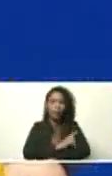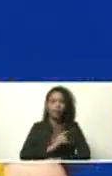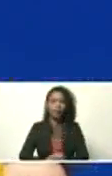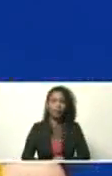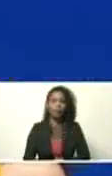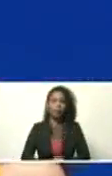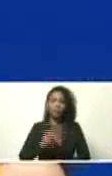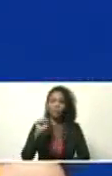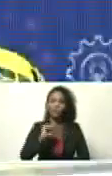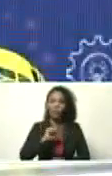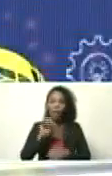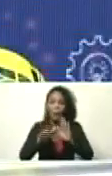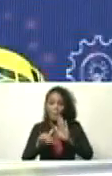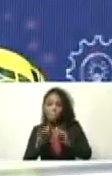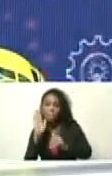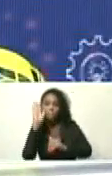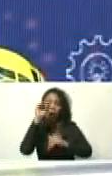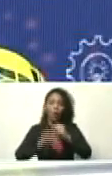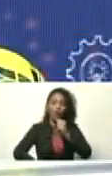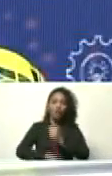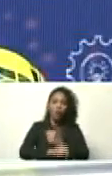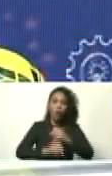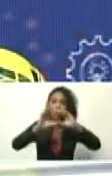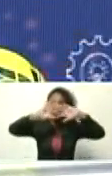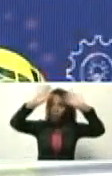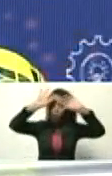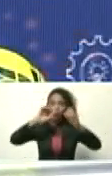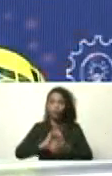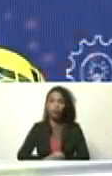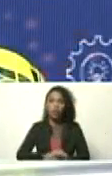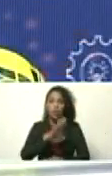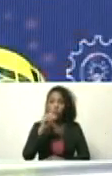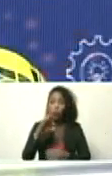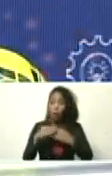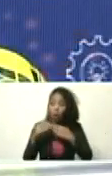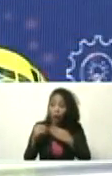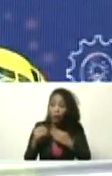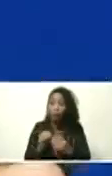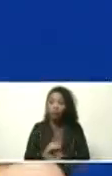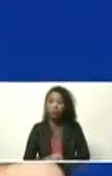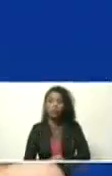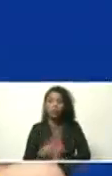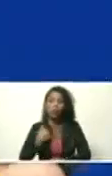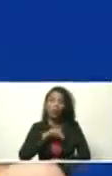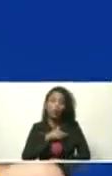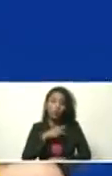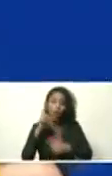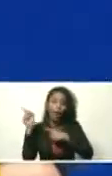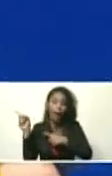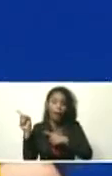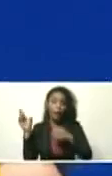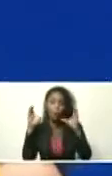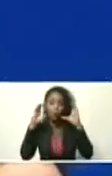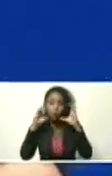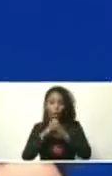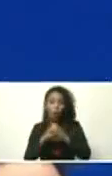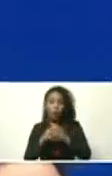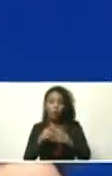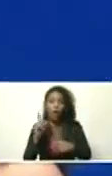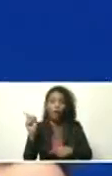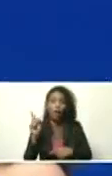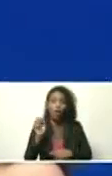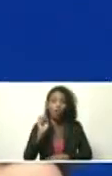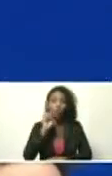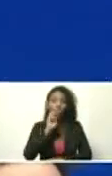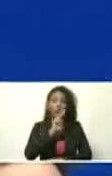sí, de básquet, de fútbol sala, de voleibol. ¿50 dólares? Sí, y nosotros con este conglomerado vamos a llevar... O sea,